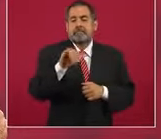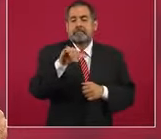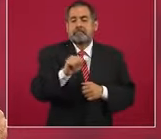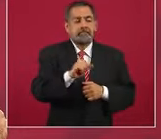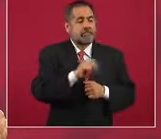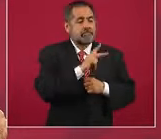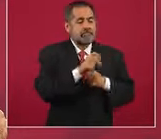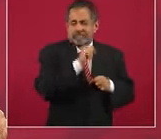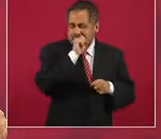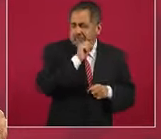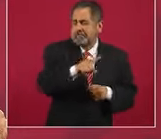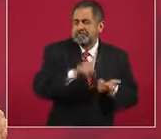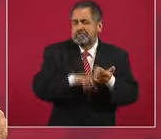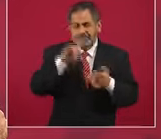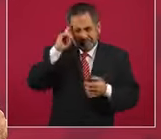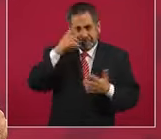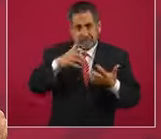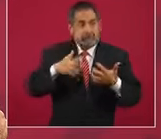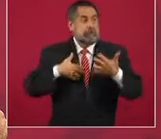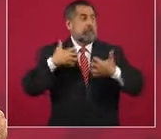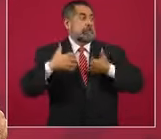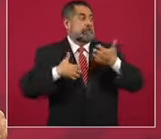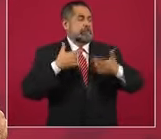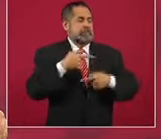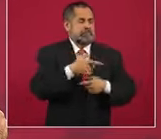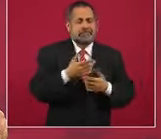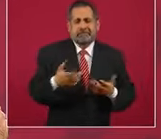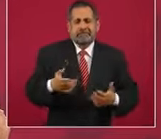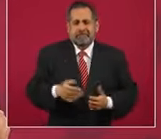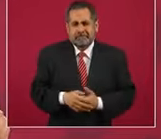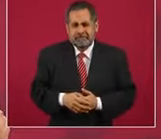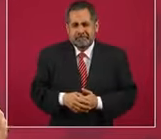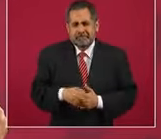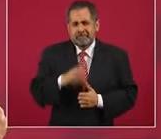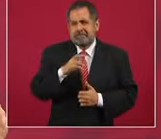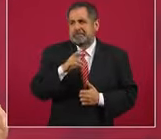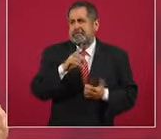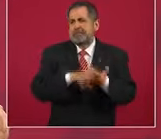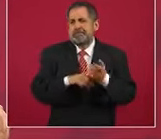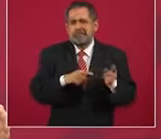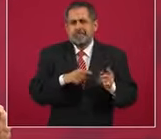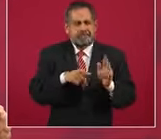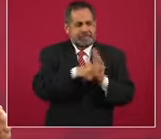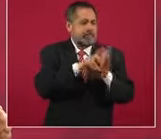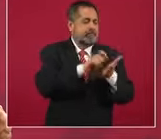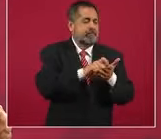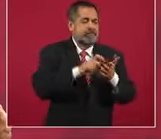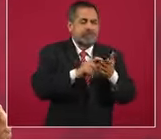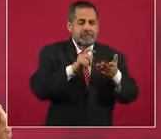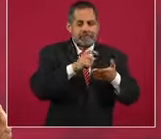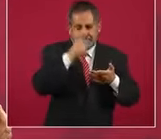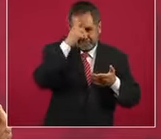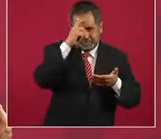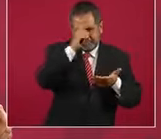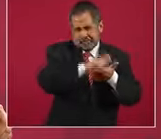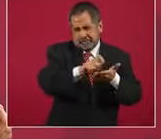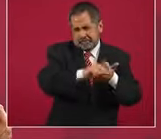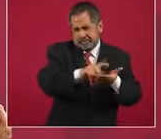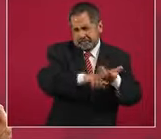enoja y se ofusca, mejor dicho, los editores de esos